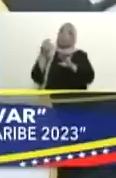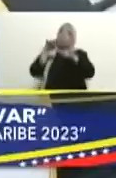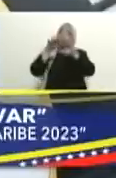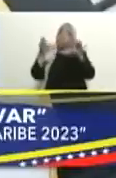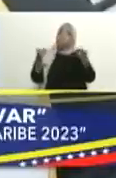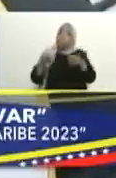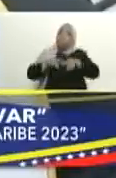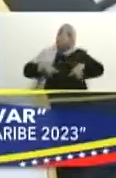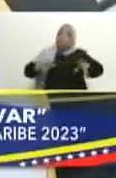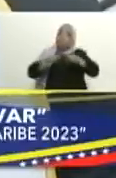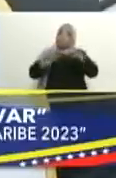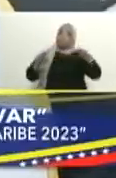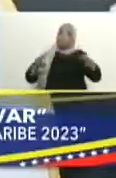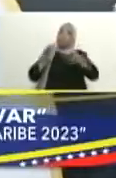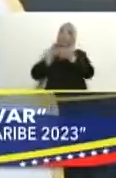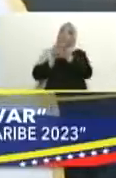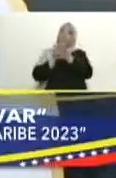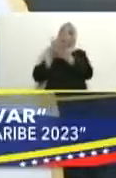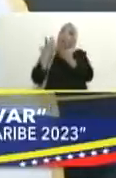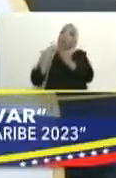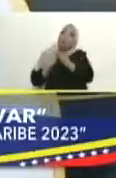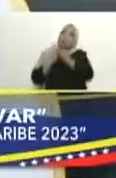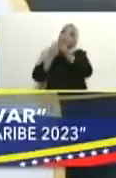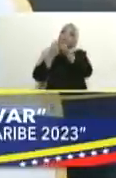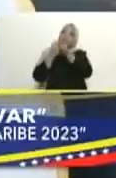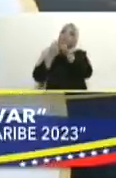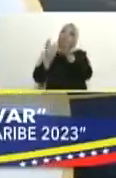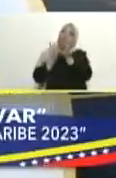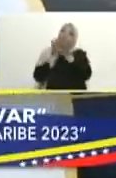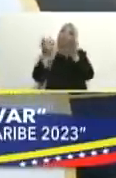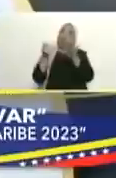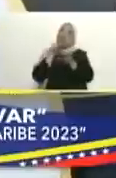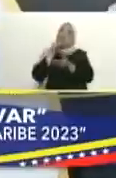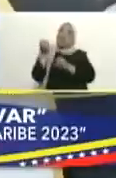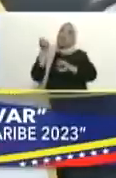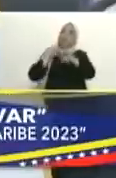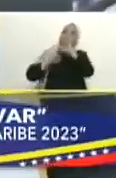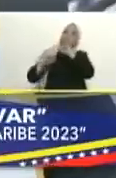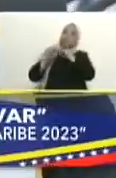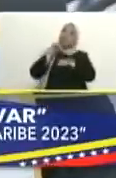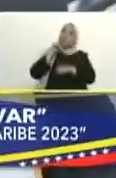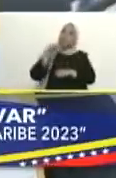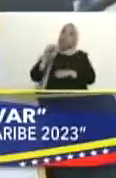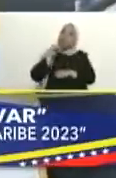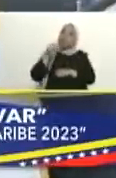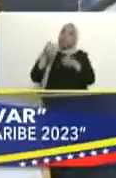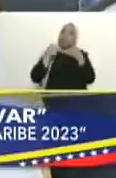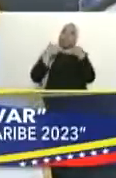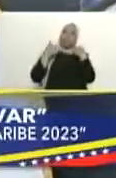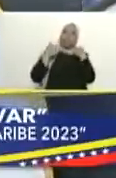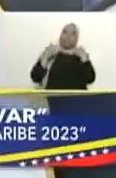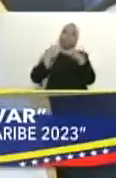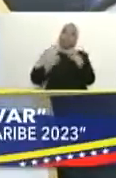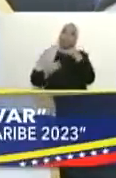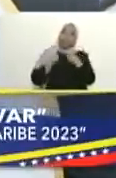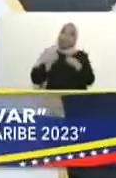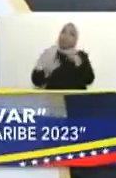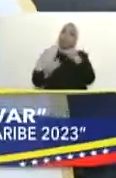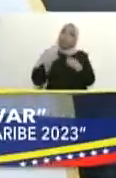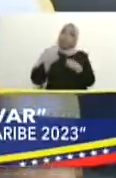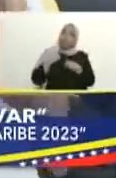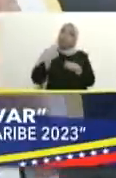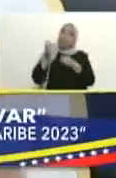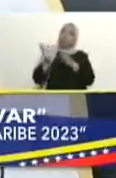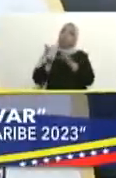territorio, si tu mano estará conmigo y me libre del mal para que no sufra aflicción. Y dice la